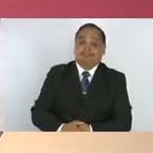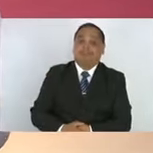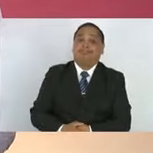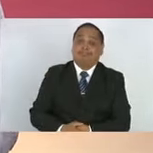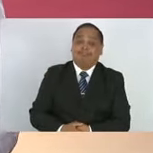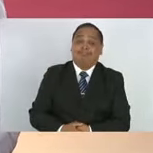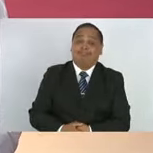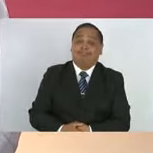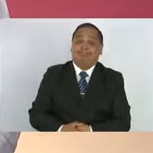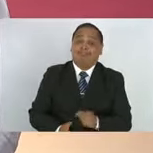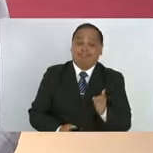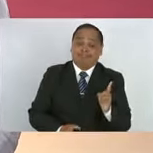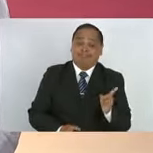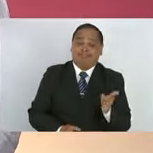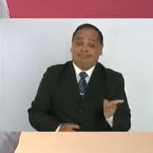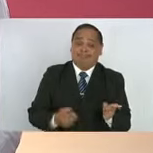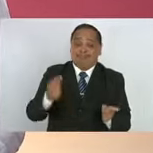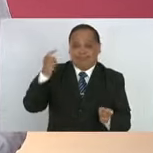crearan